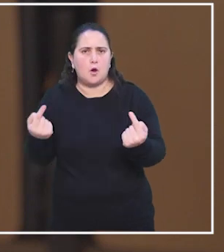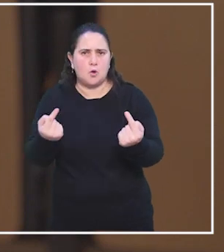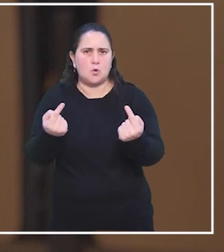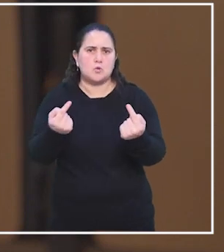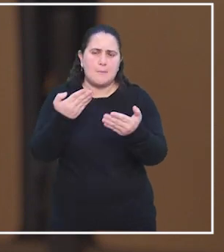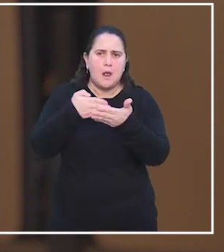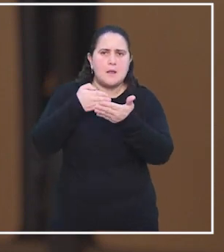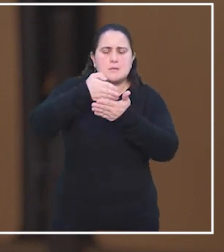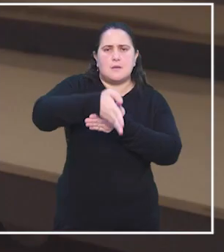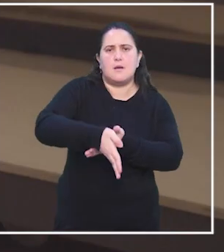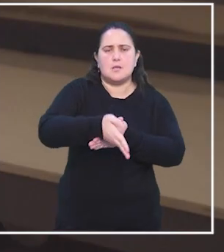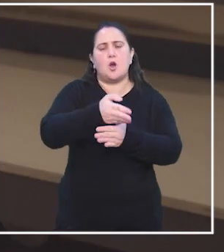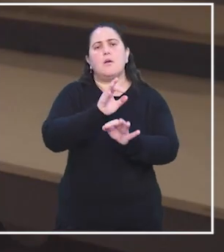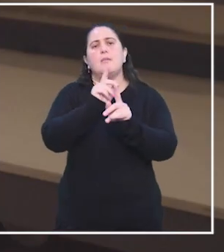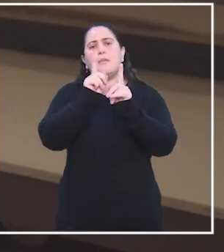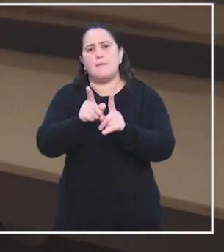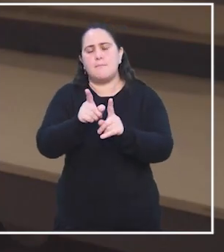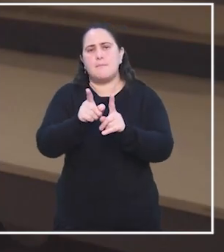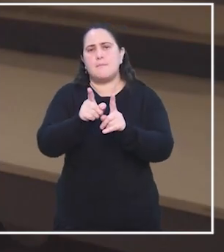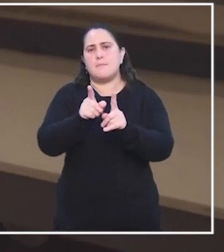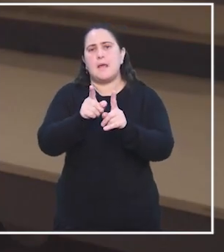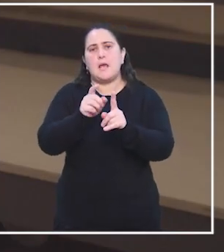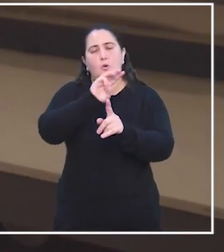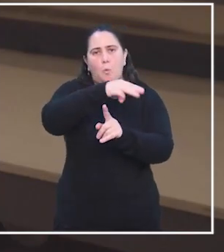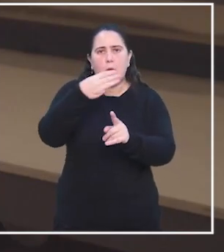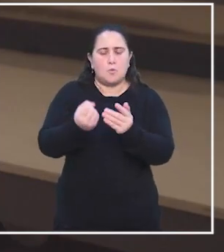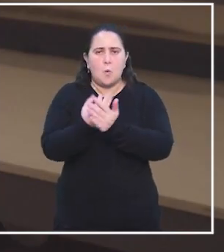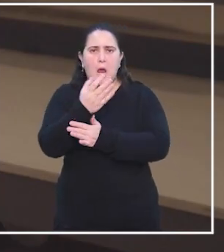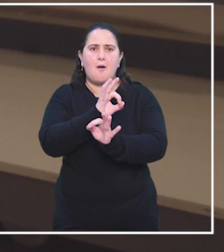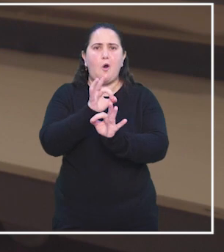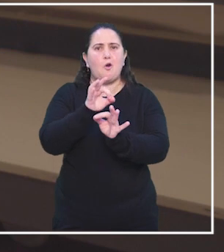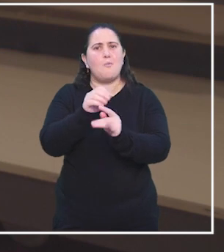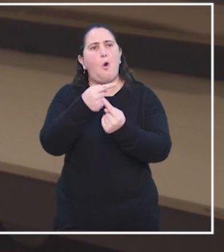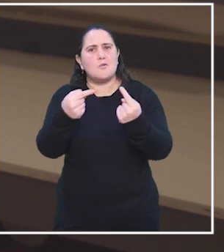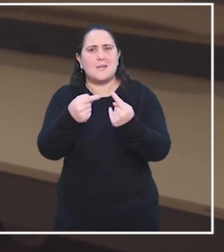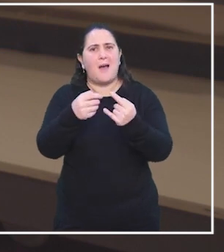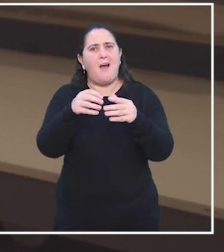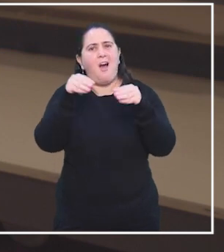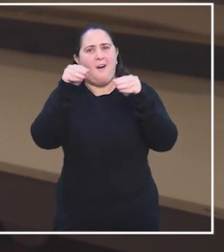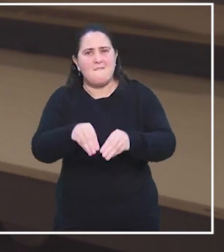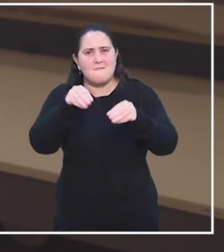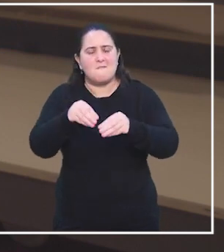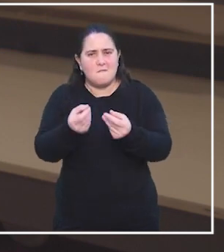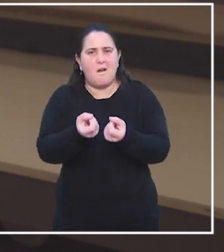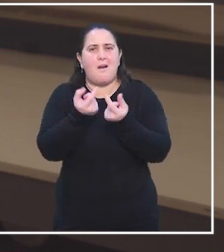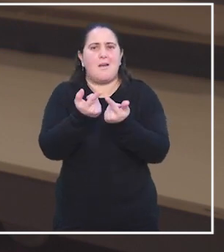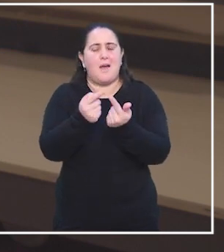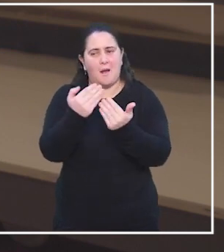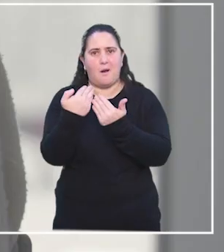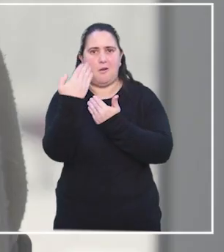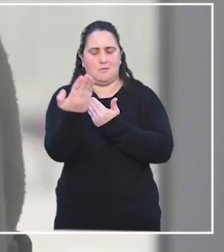de acceso y en las nuevas superficies de vulnerabilidad que ofrece al